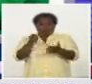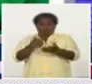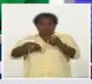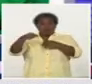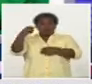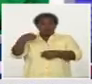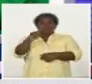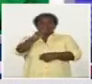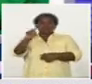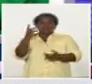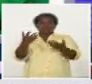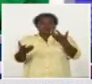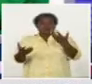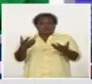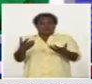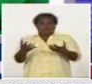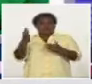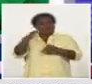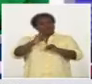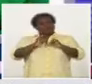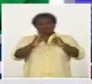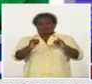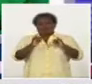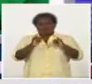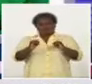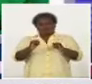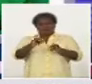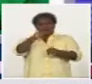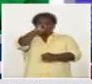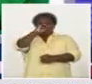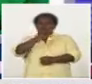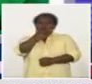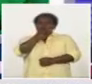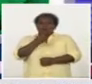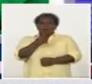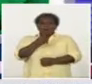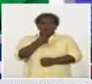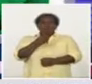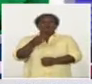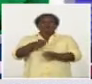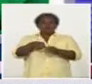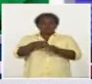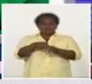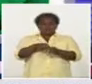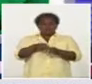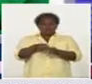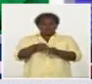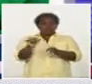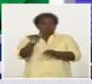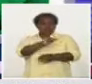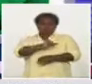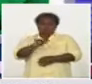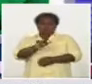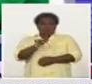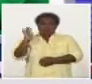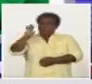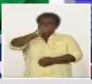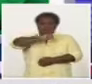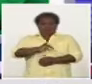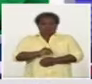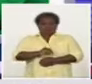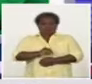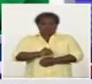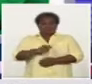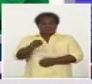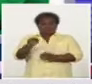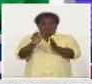Cienfuegos no reporta casos pediátricos y el municipio especial Isla de la Juventud, como también repetimos aquí, desde el mes